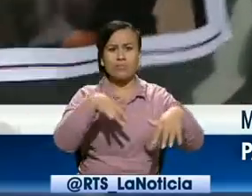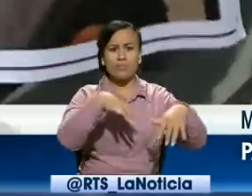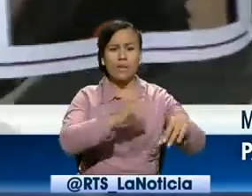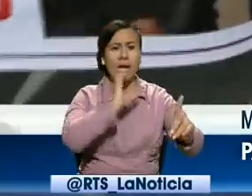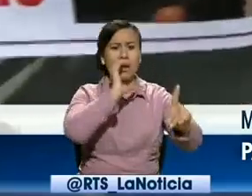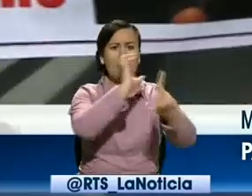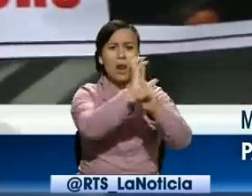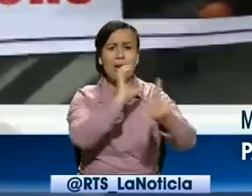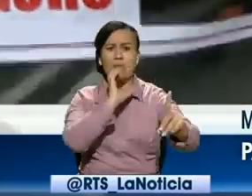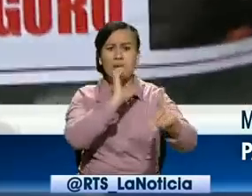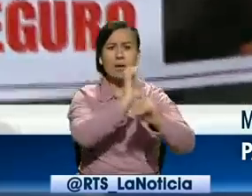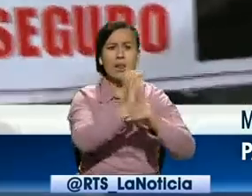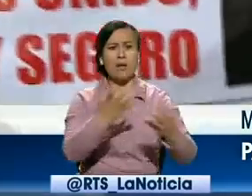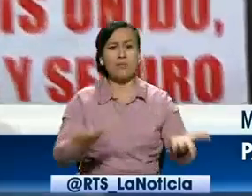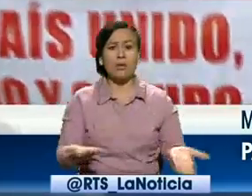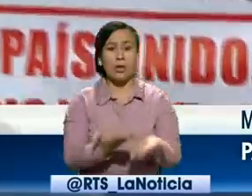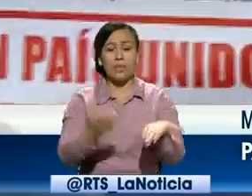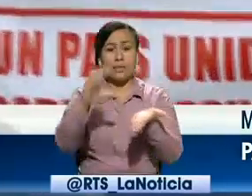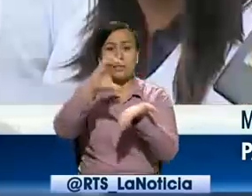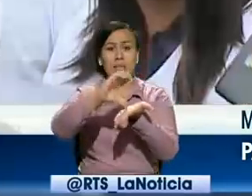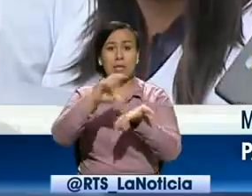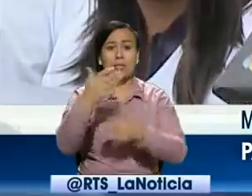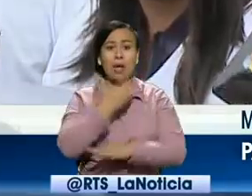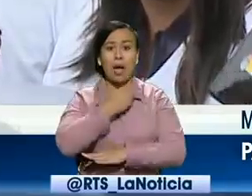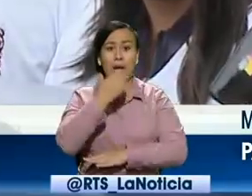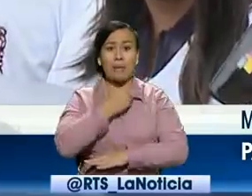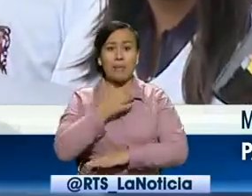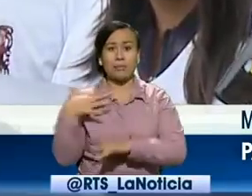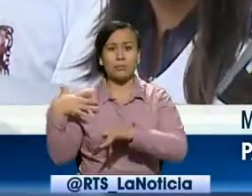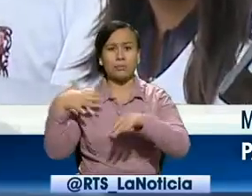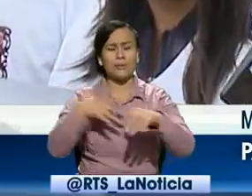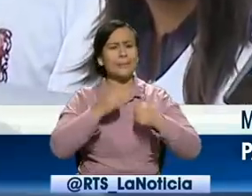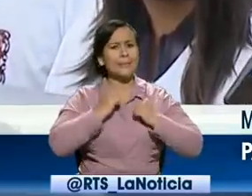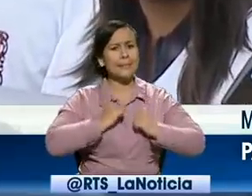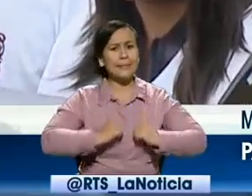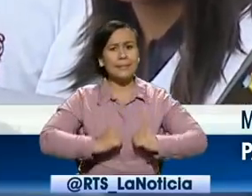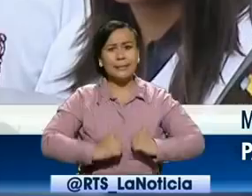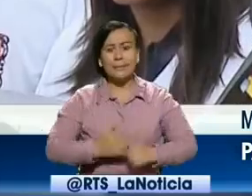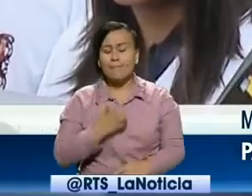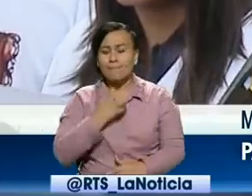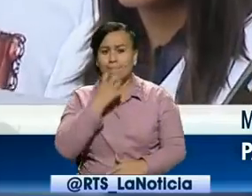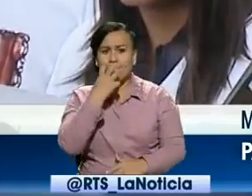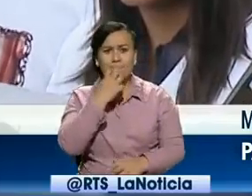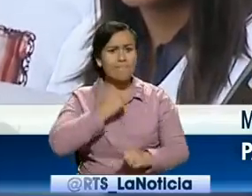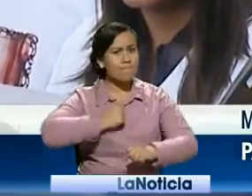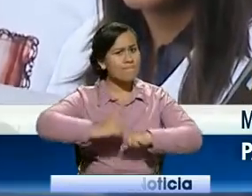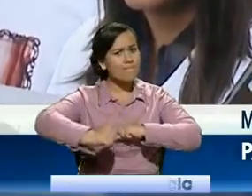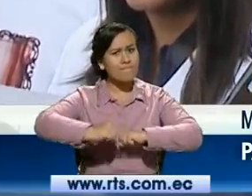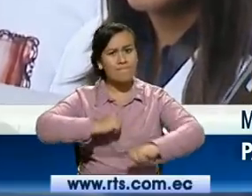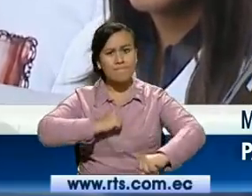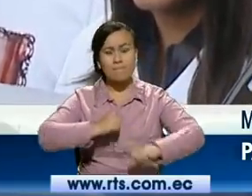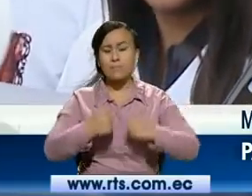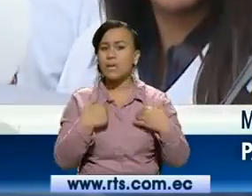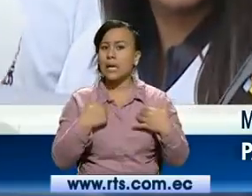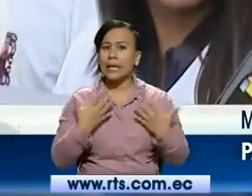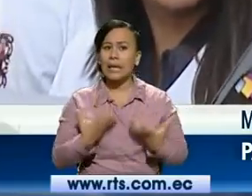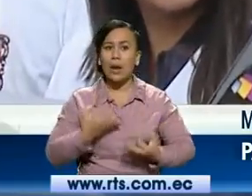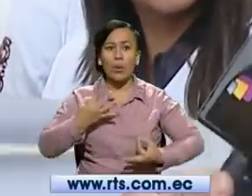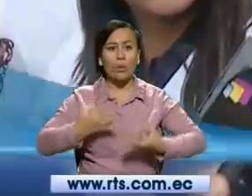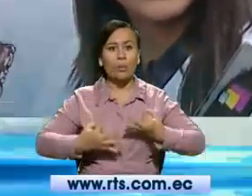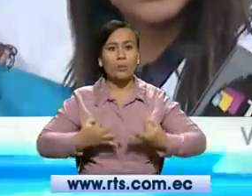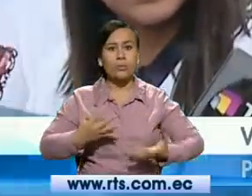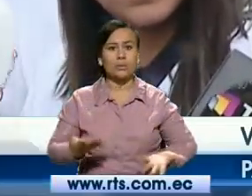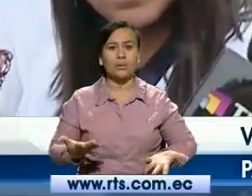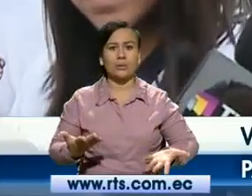de 10 cuadras por el centro de la ciudad de Ambato. Es un sentimiento de indignación y de lucha. Queremos justicia, no